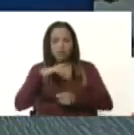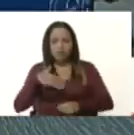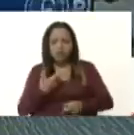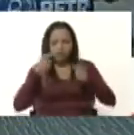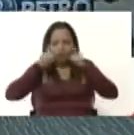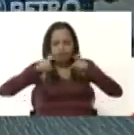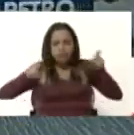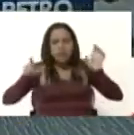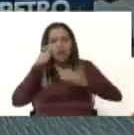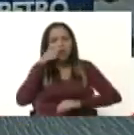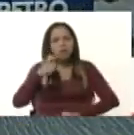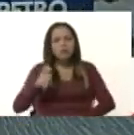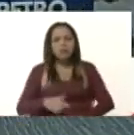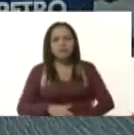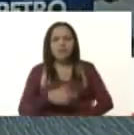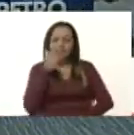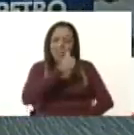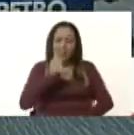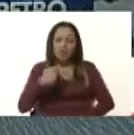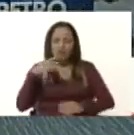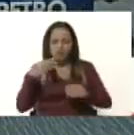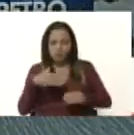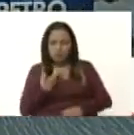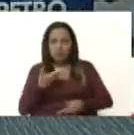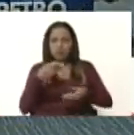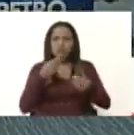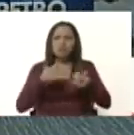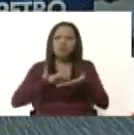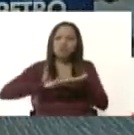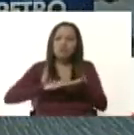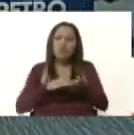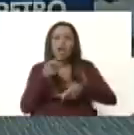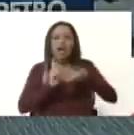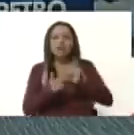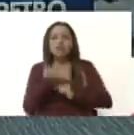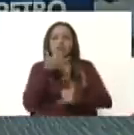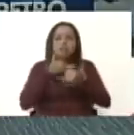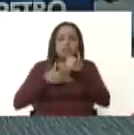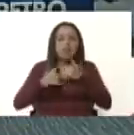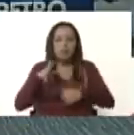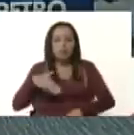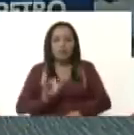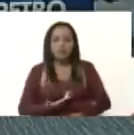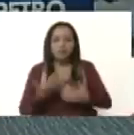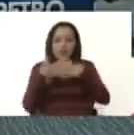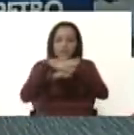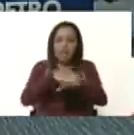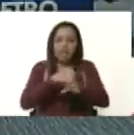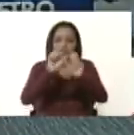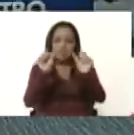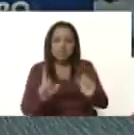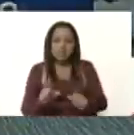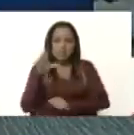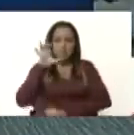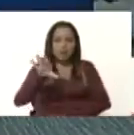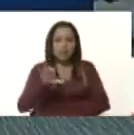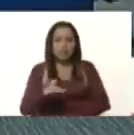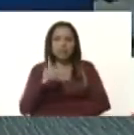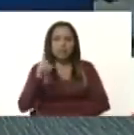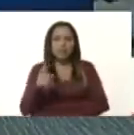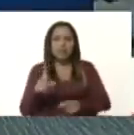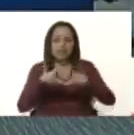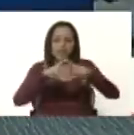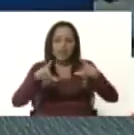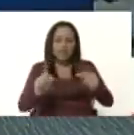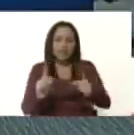para entrenarnos cada uno, para resolver nudos que puedan surgir, para integrar el sistema patria del carnet de la patria